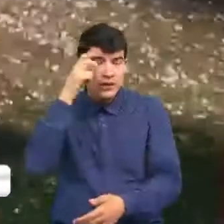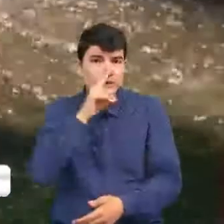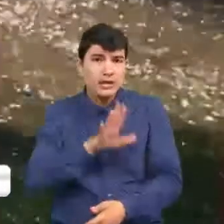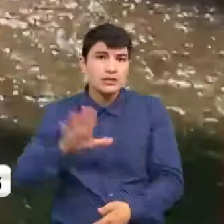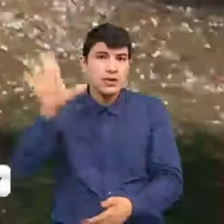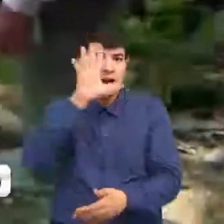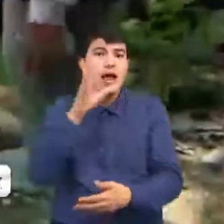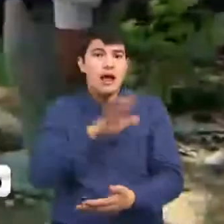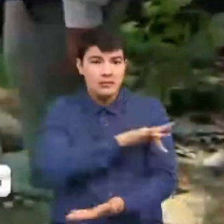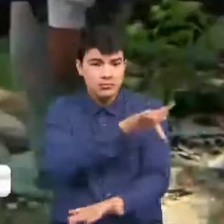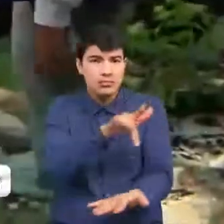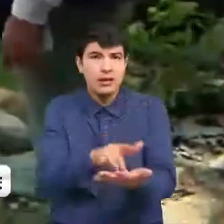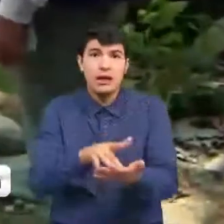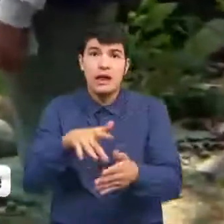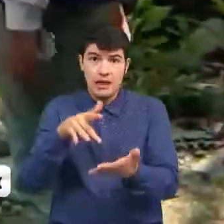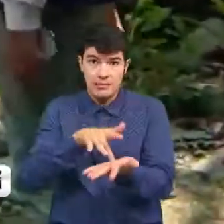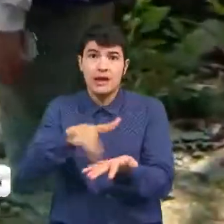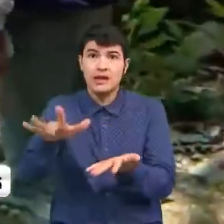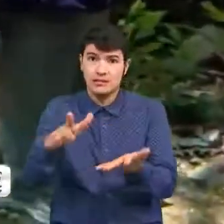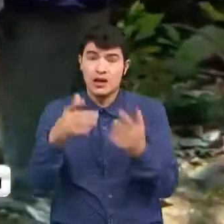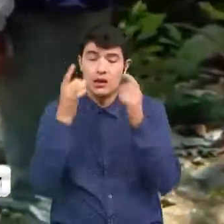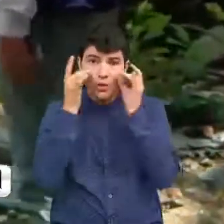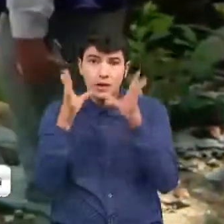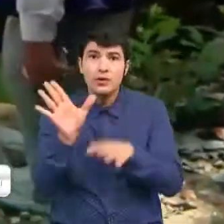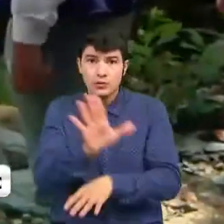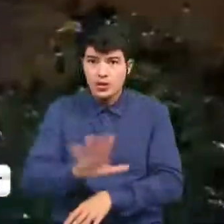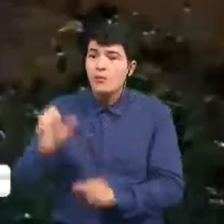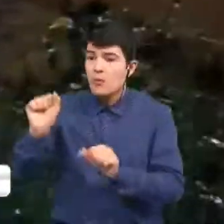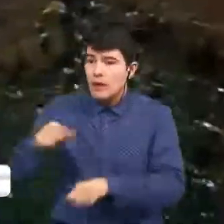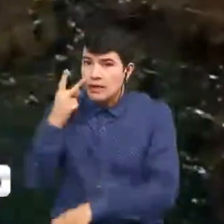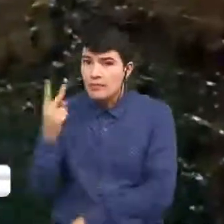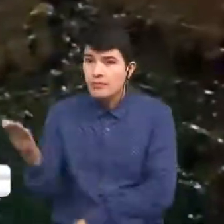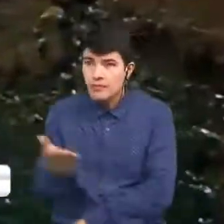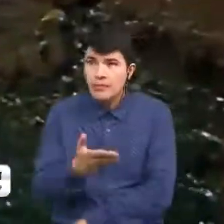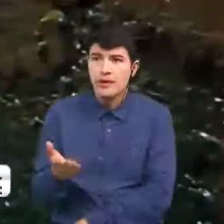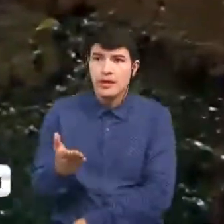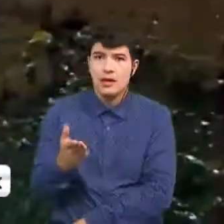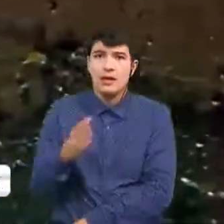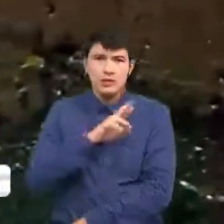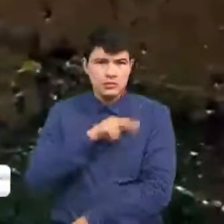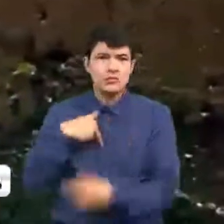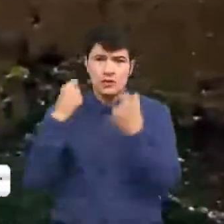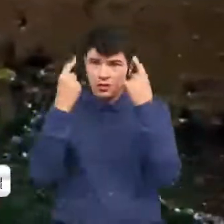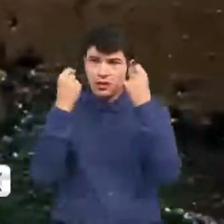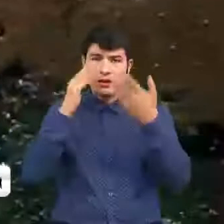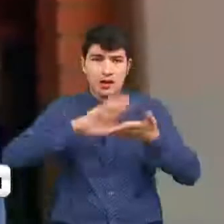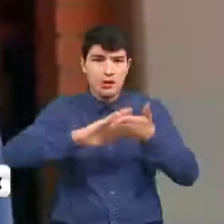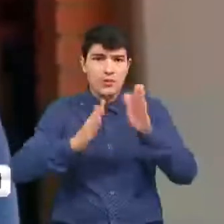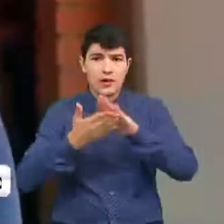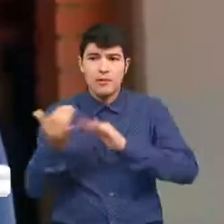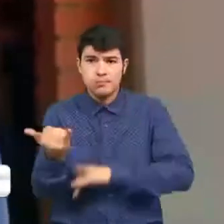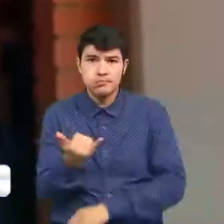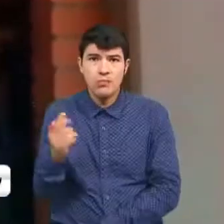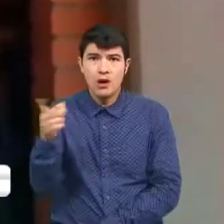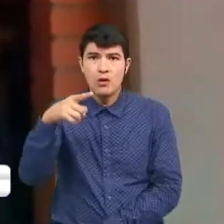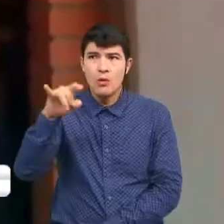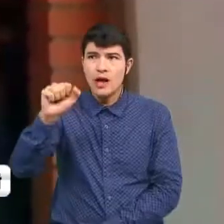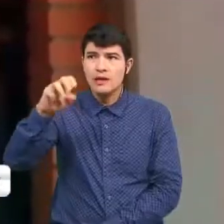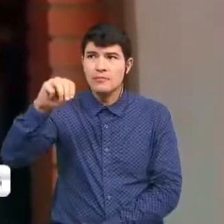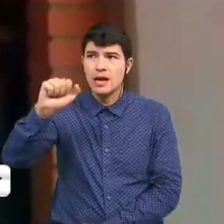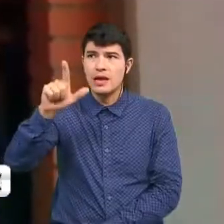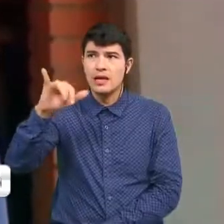presencia la emergencia es bastante grande ustedes la pueden evidenciar y pues entendemos que la comunidad de una malito necesita hoy el líquido vital